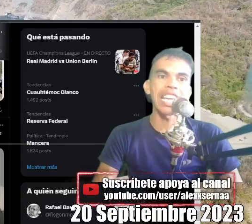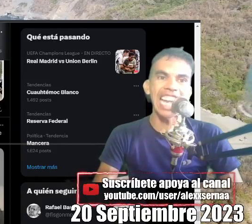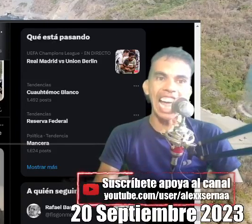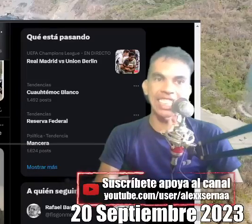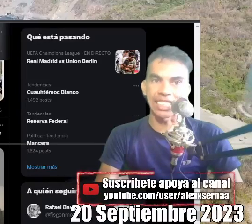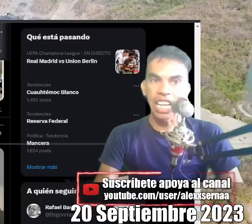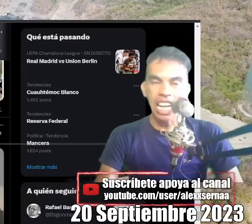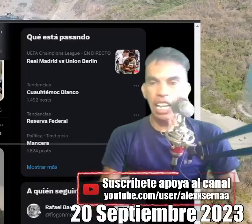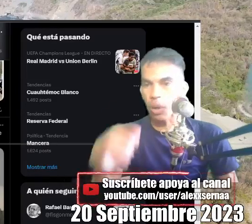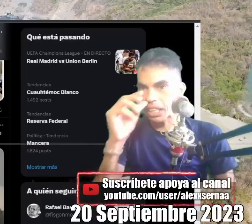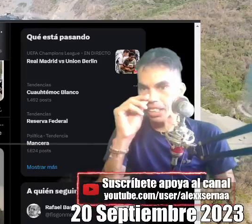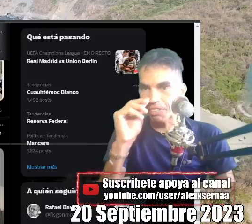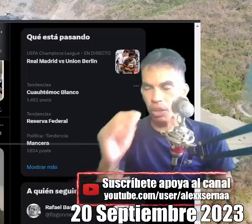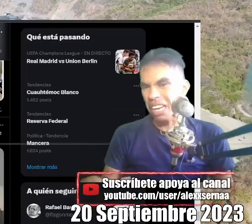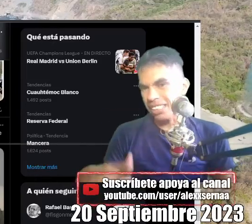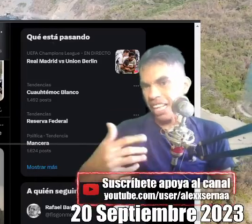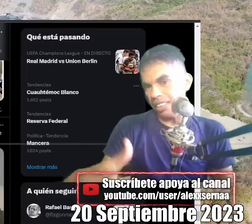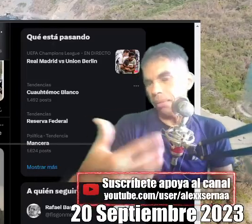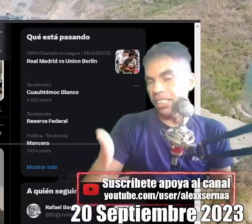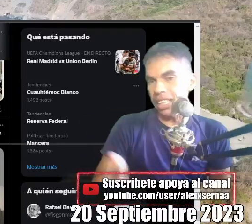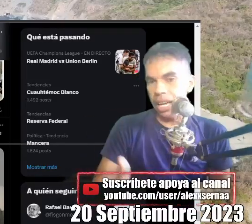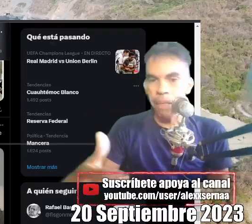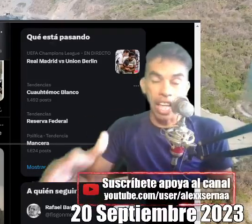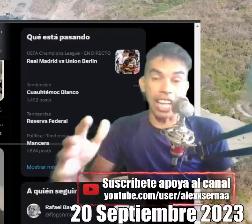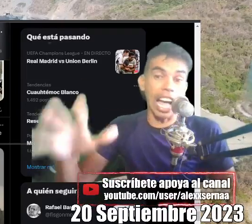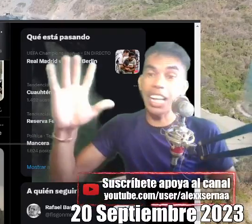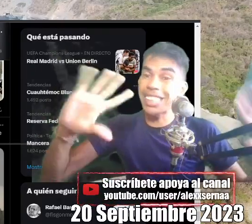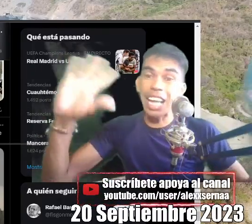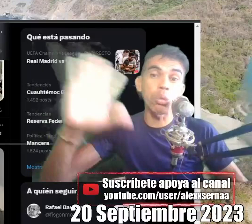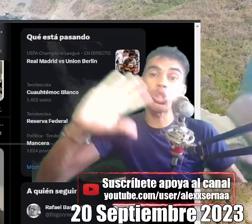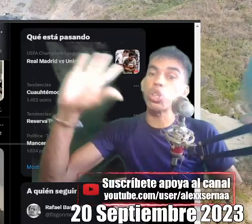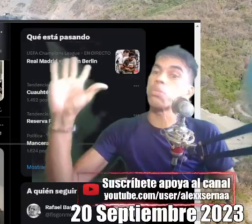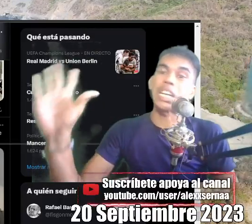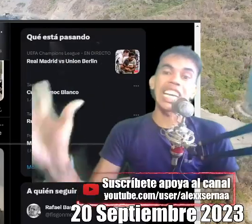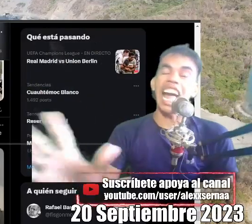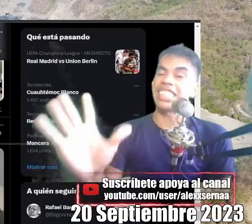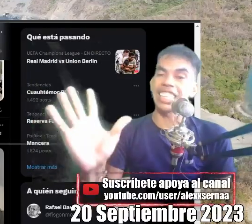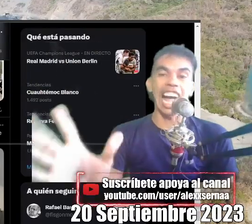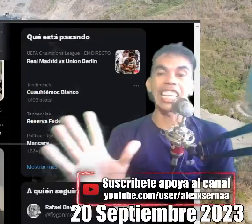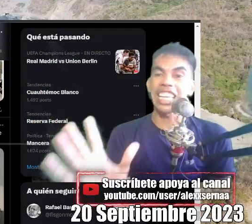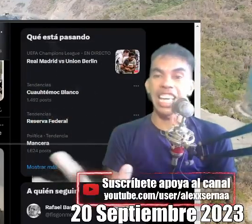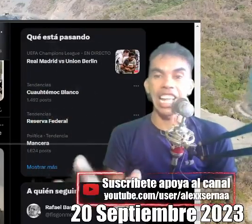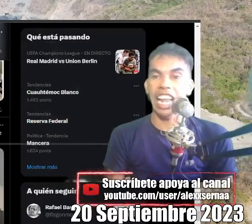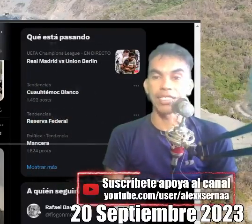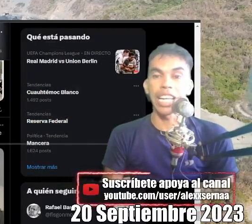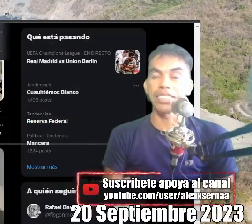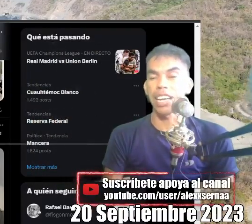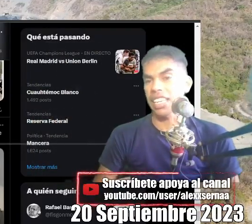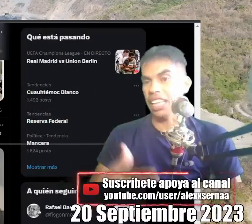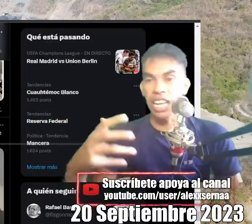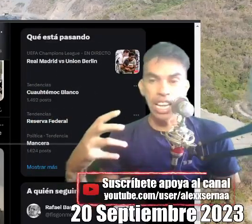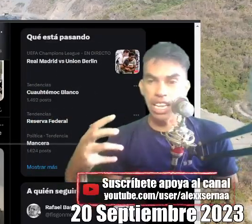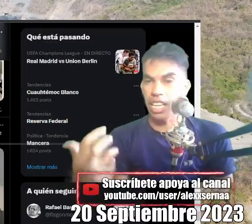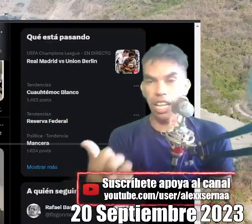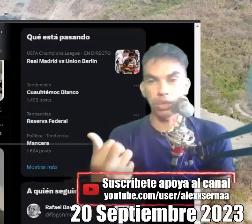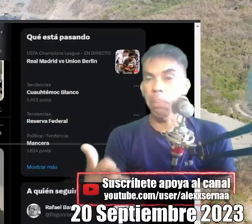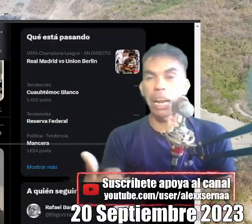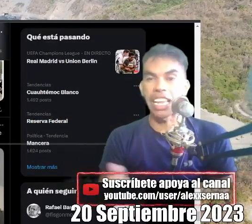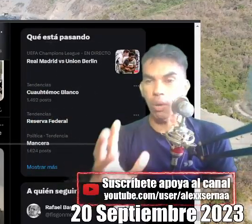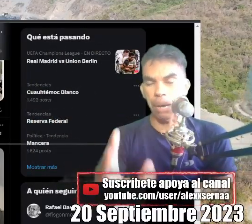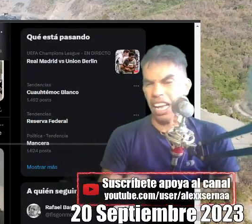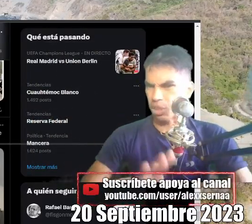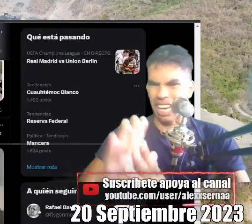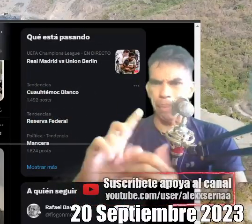por presión de migrantes. ¿Qué es lo que dice Ferromex? Establece que es que hay muchos migrantes aquí en las vías férreas y es